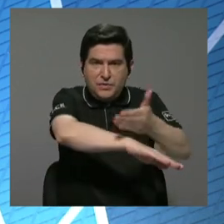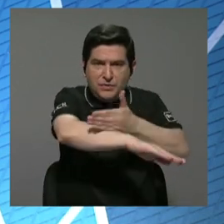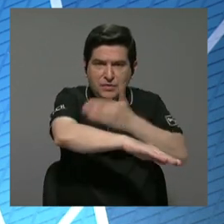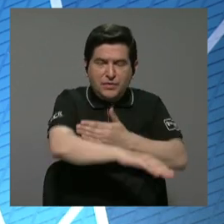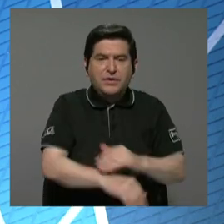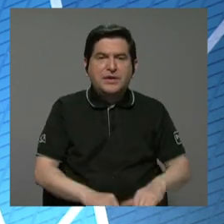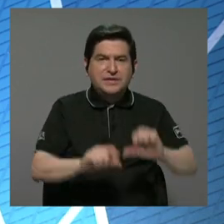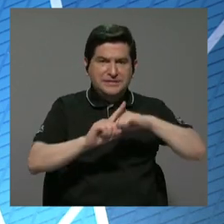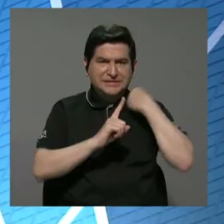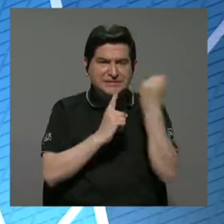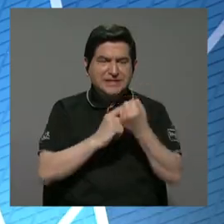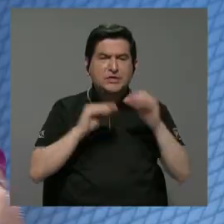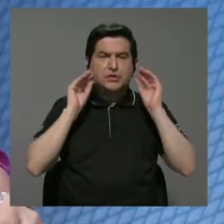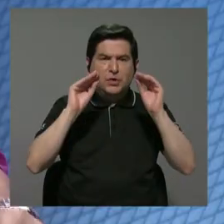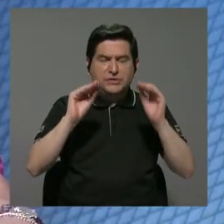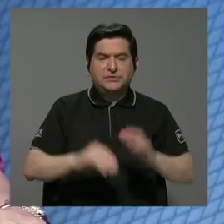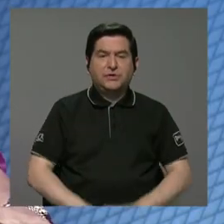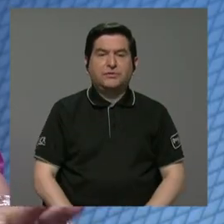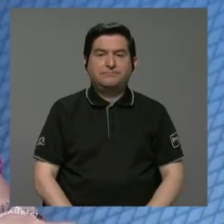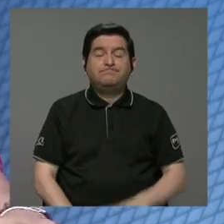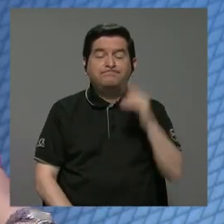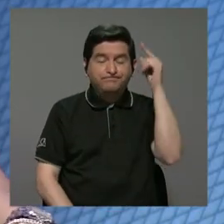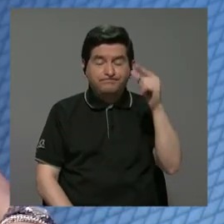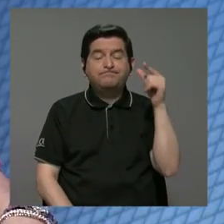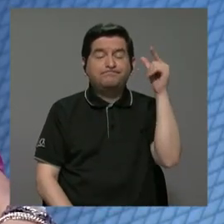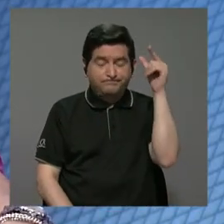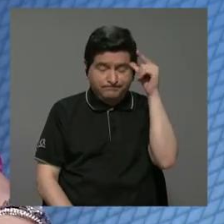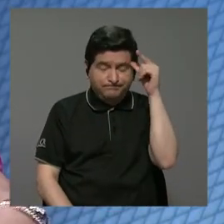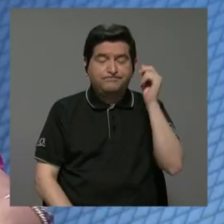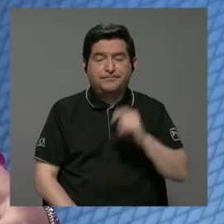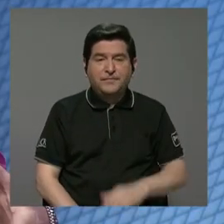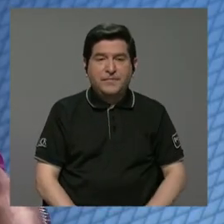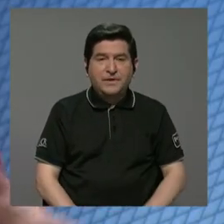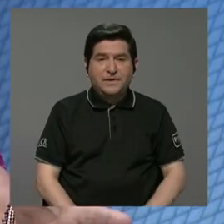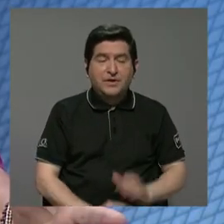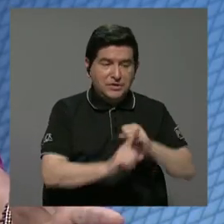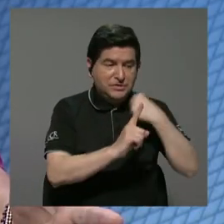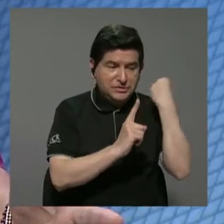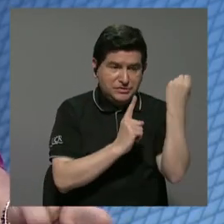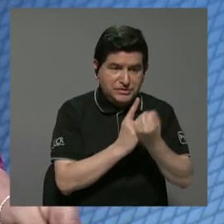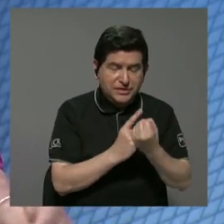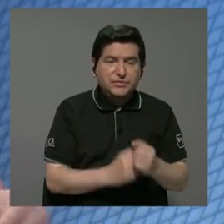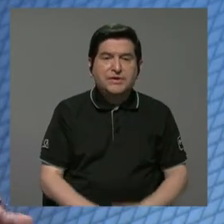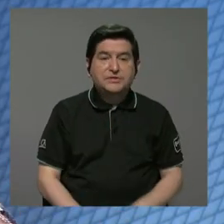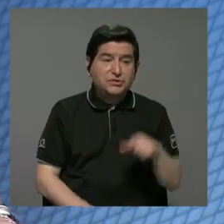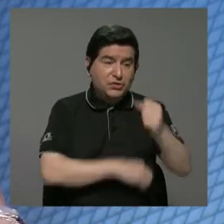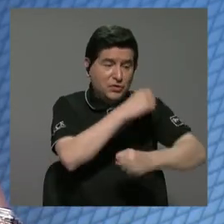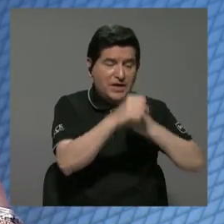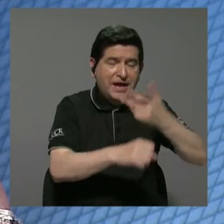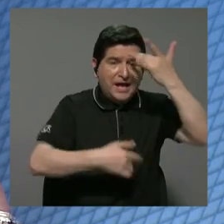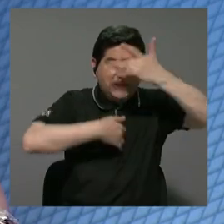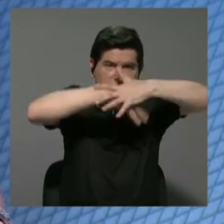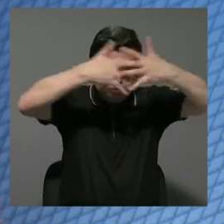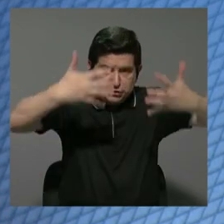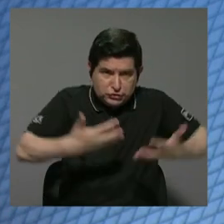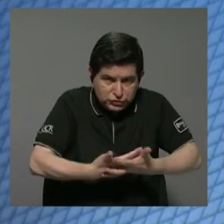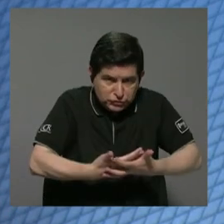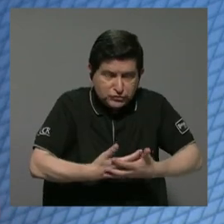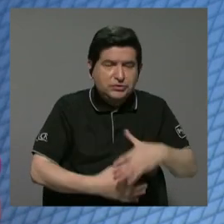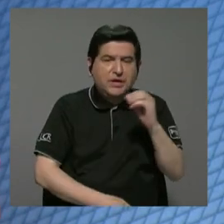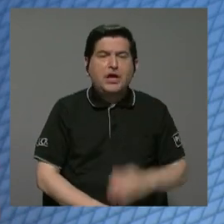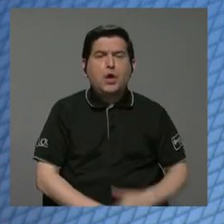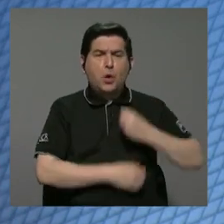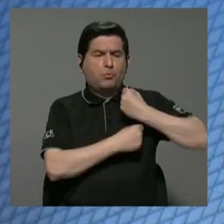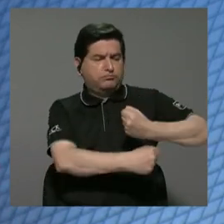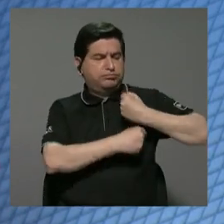de educación. Bueno, sin duda que tanto la situación que vivimos en esos años de pandemia como las